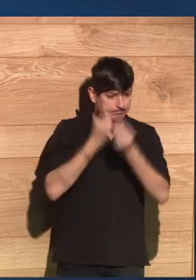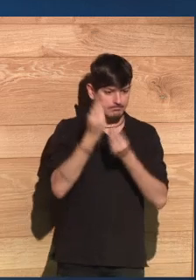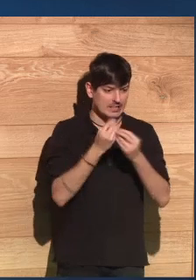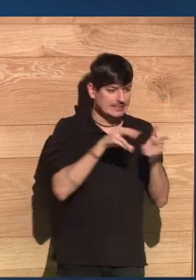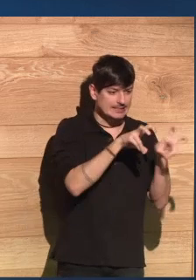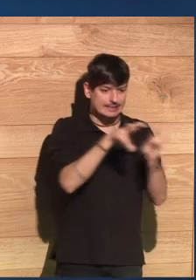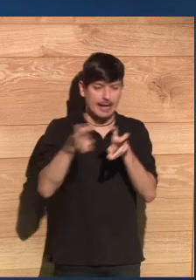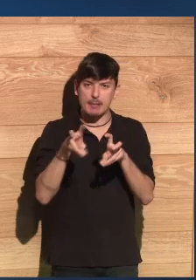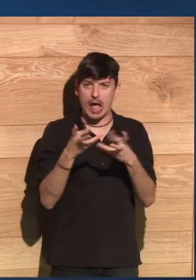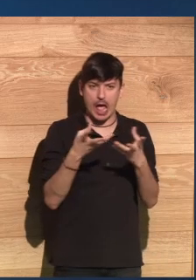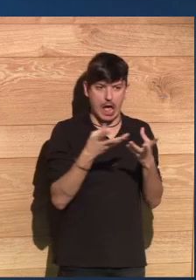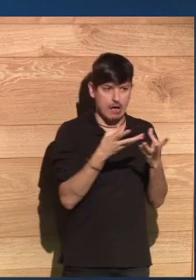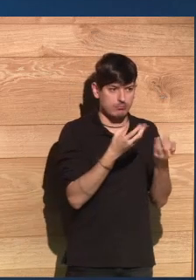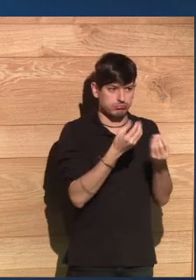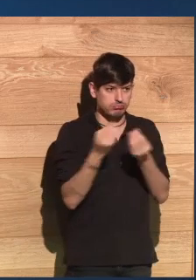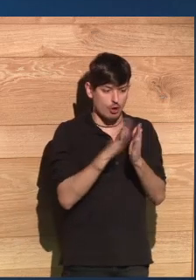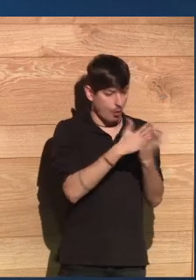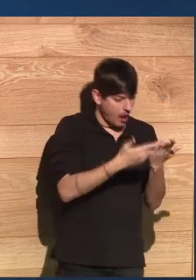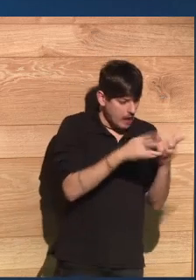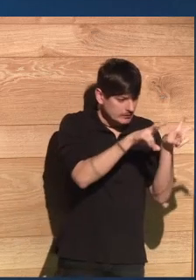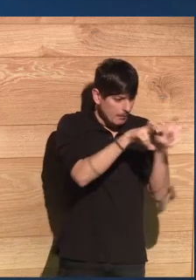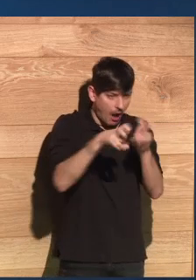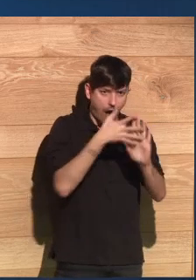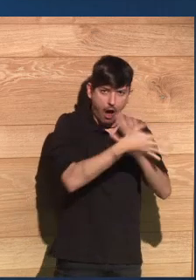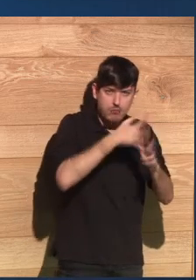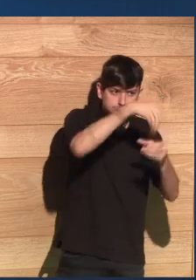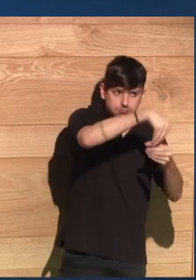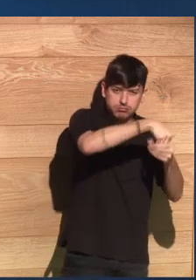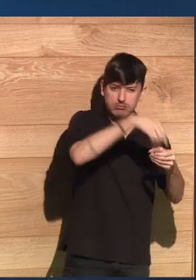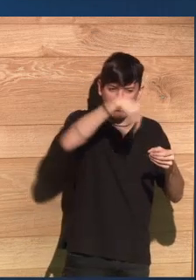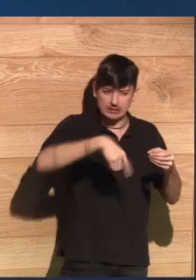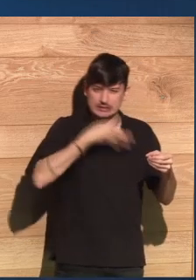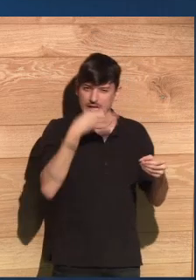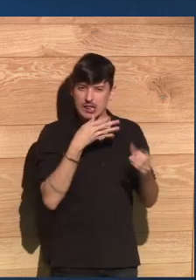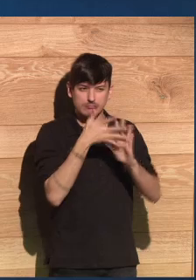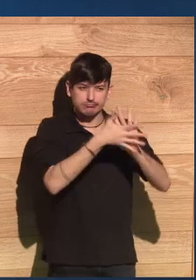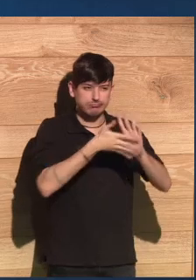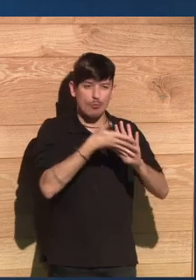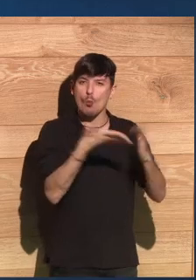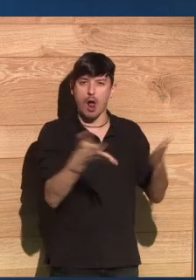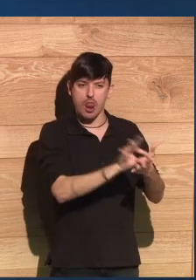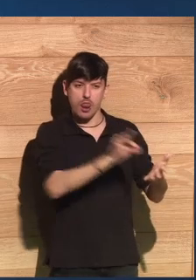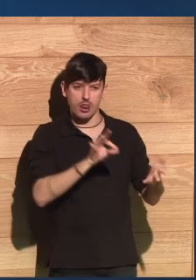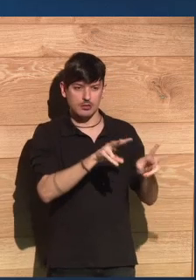temas que plantea la novela podíamos hablar aquí esta tarde. Y quizá la